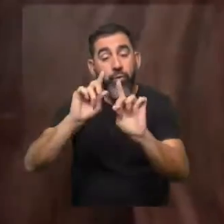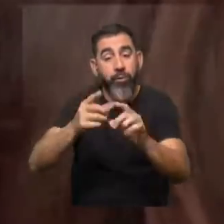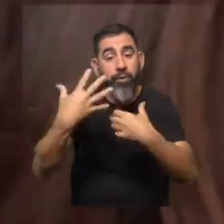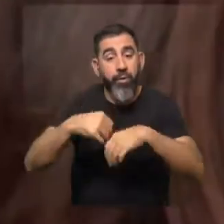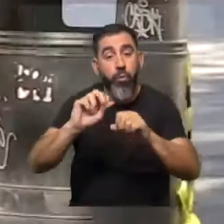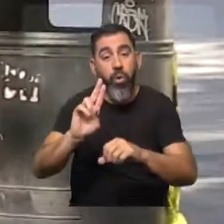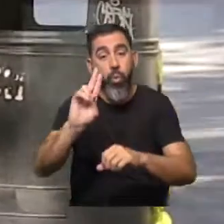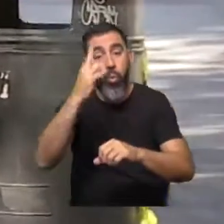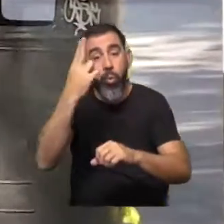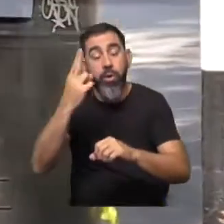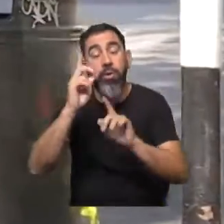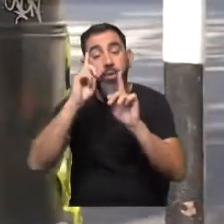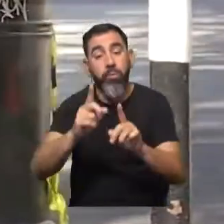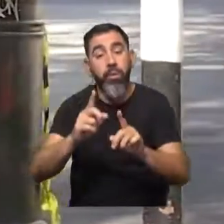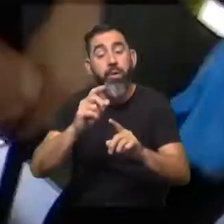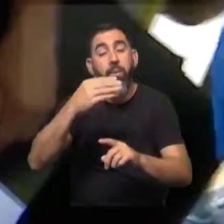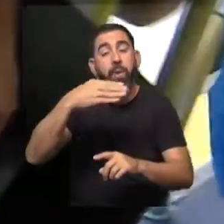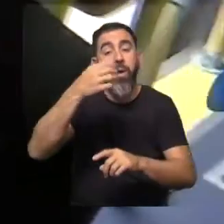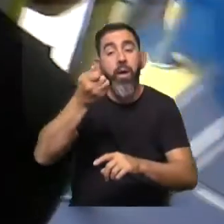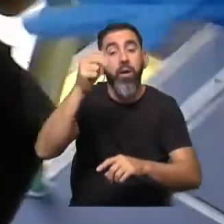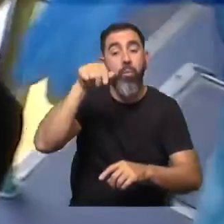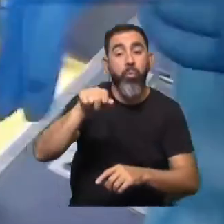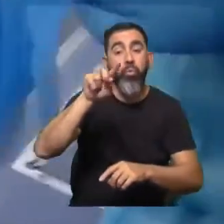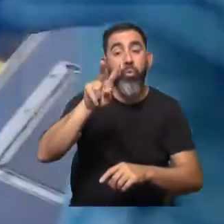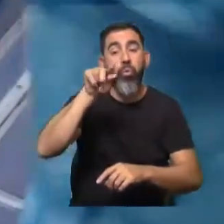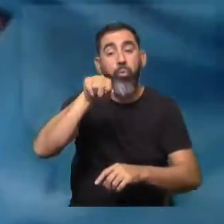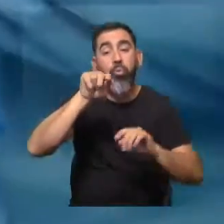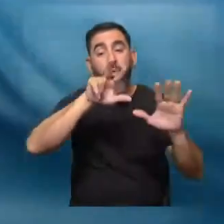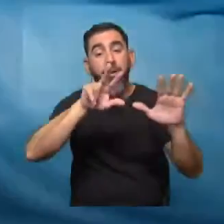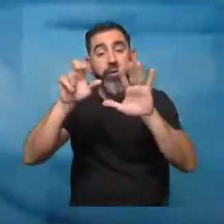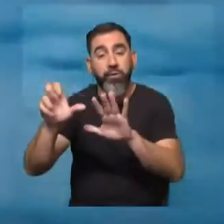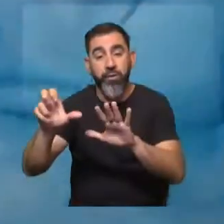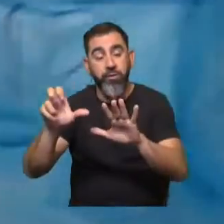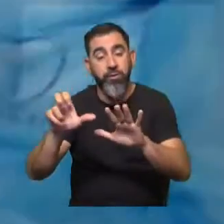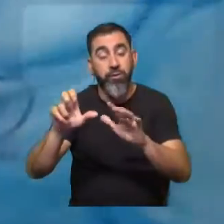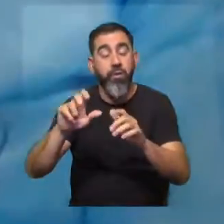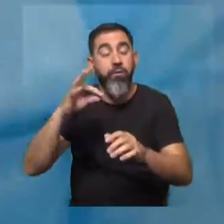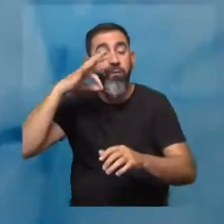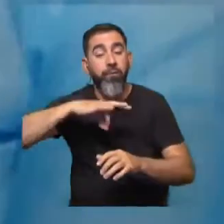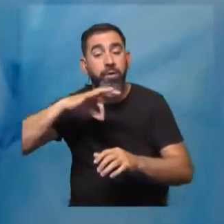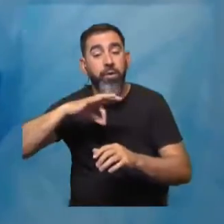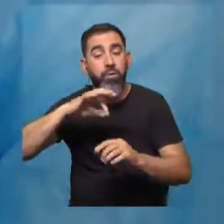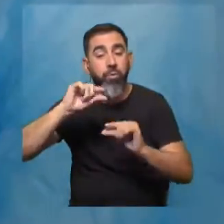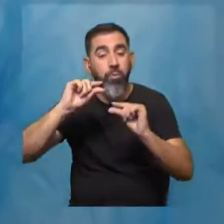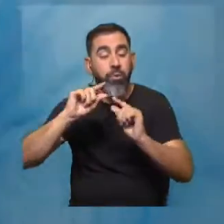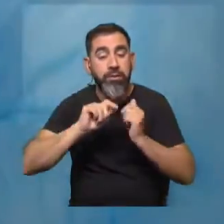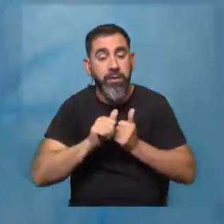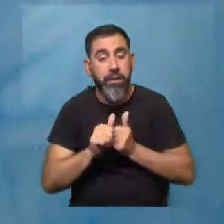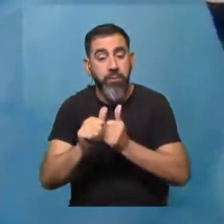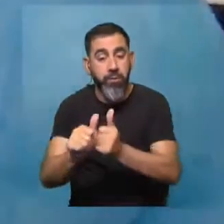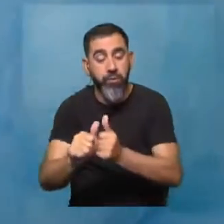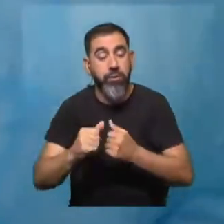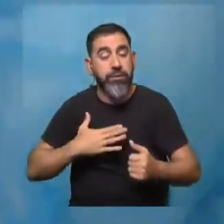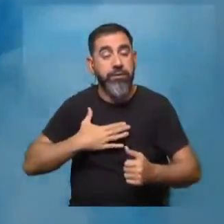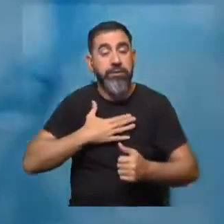detectó en Uruguay junto con la BA.2.86, clasificada como una variante bajo seguimiento. Los síntomas